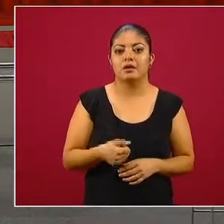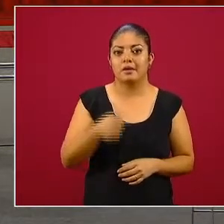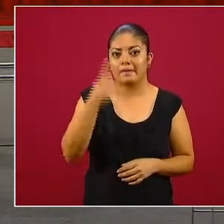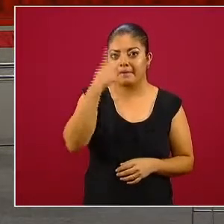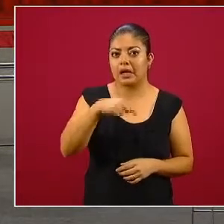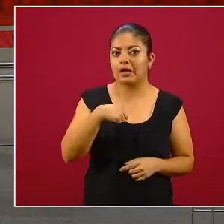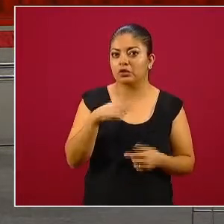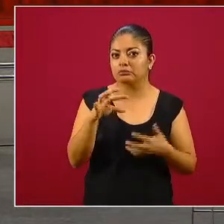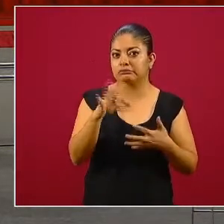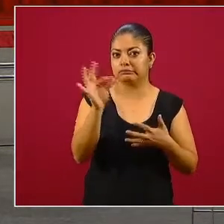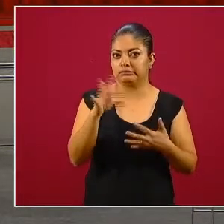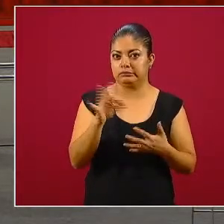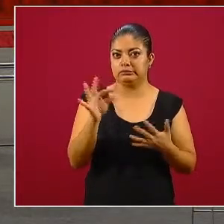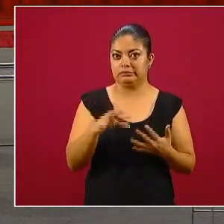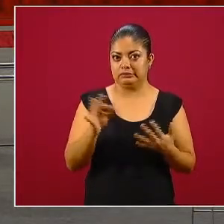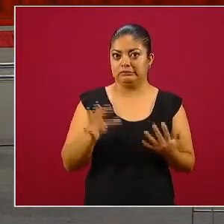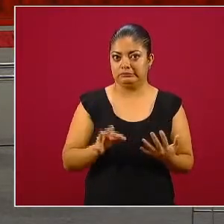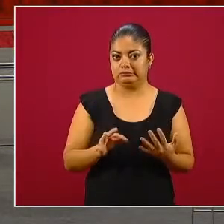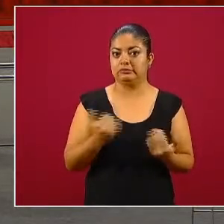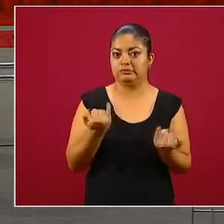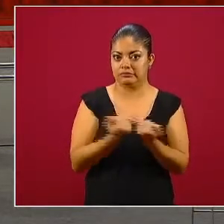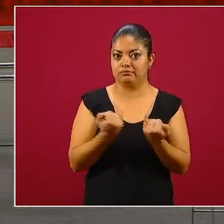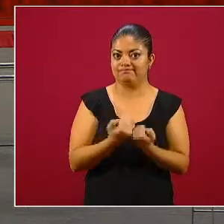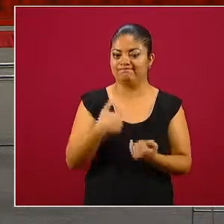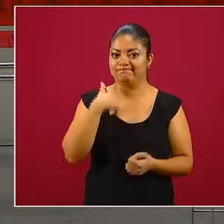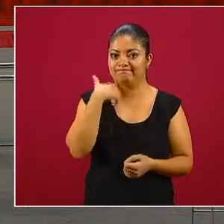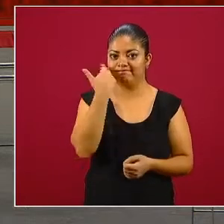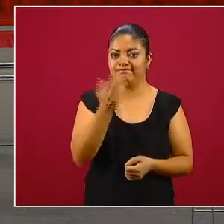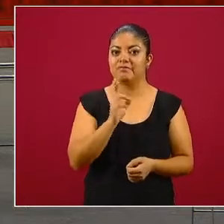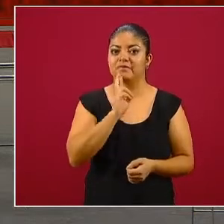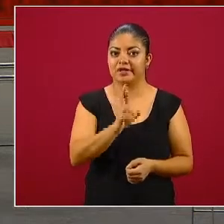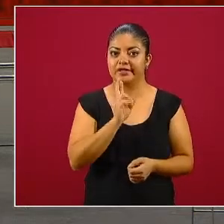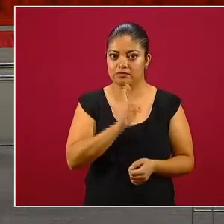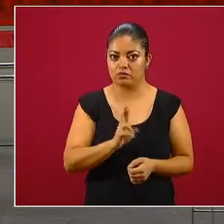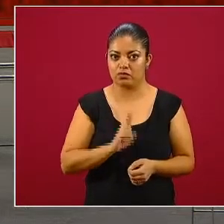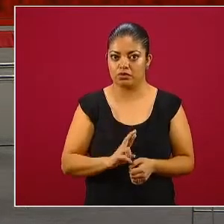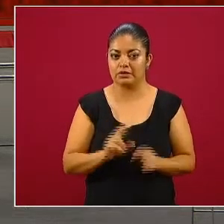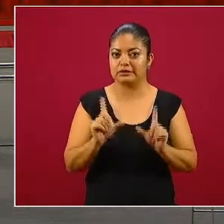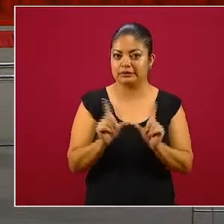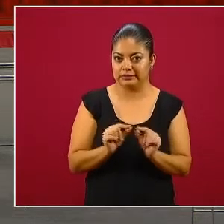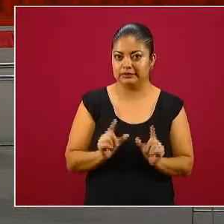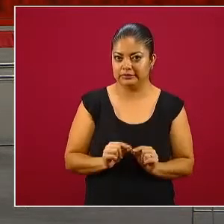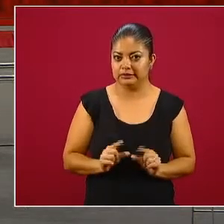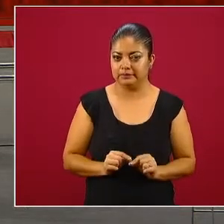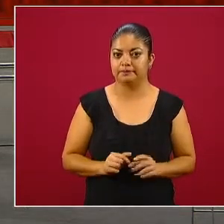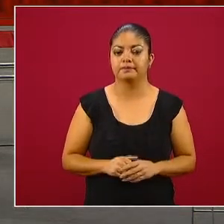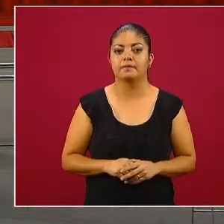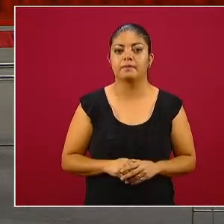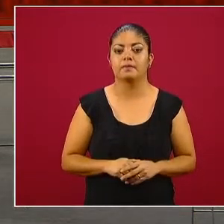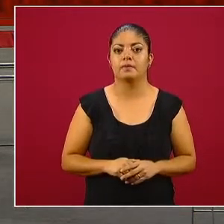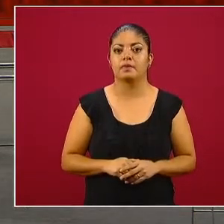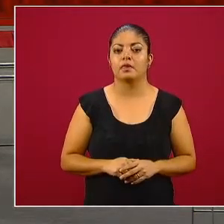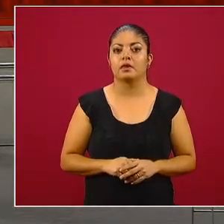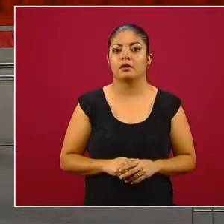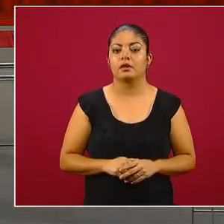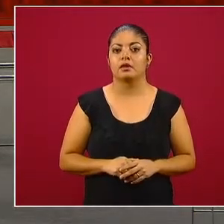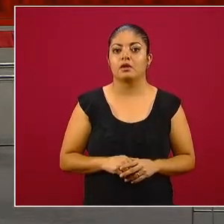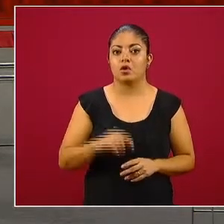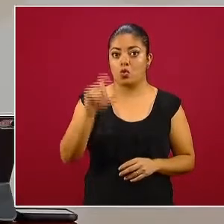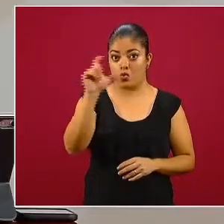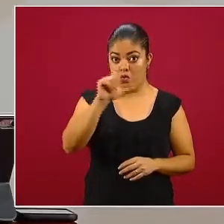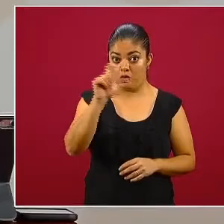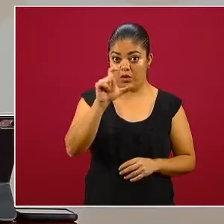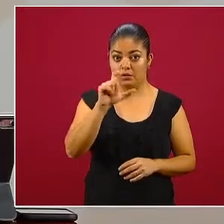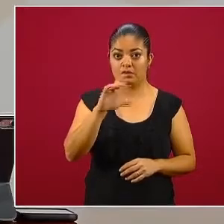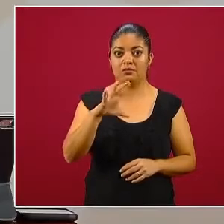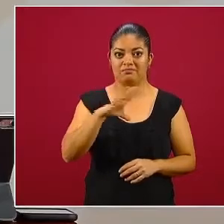puntualizar algunos elementos, además de, desde luego, responderla de manera explícita. Cuando hemos tenido cambios